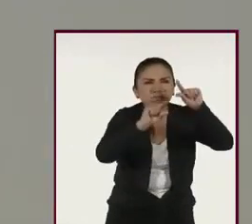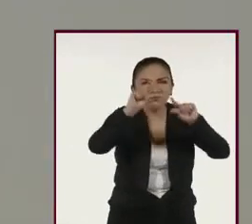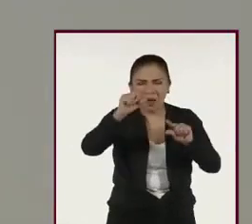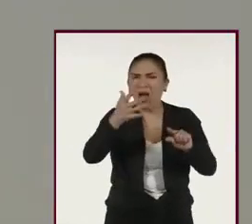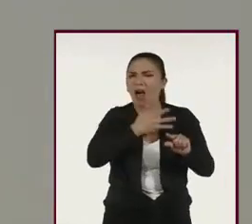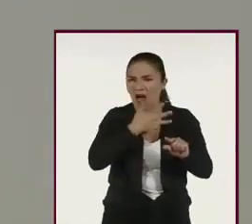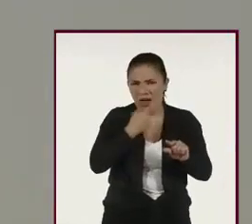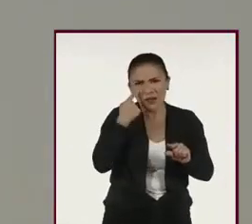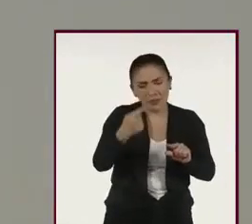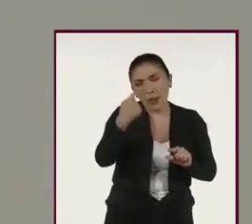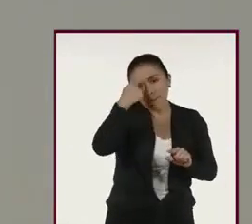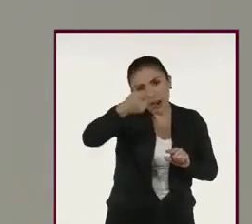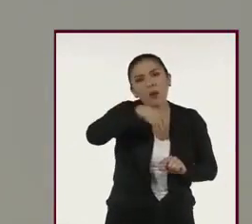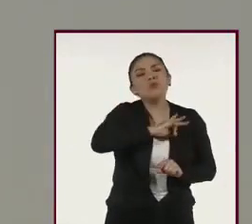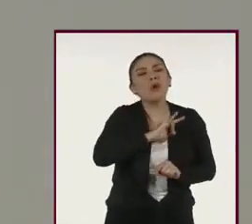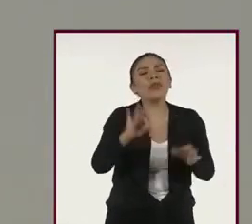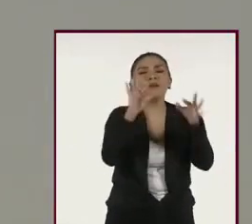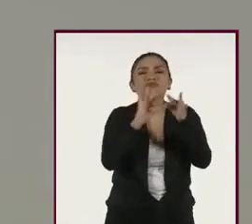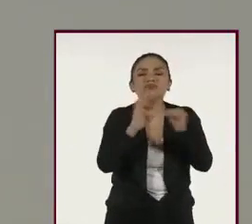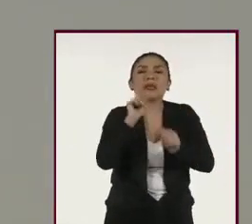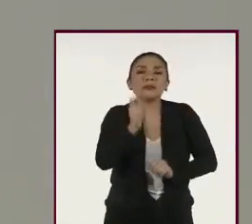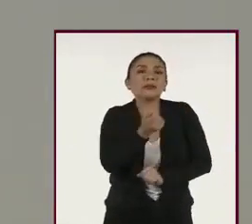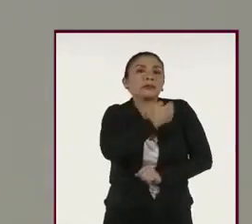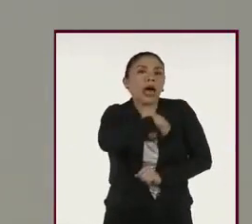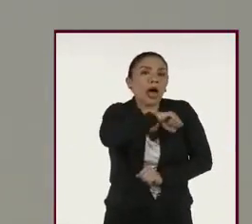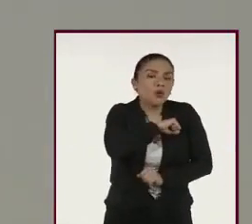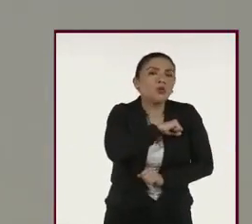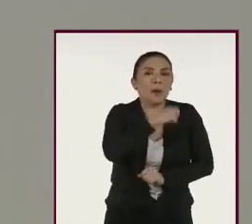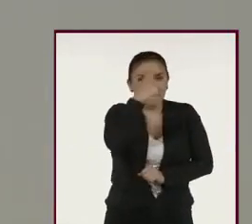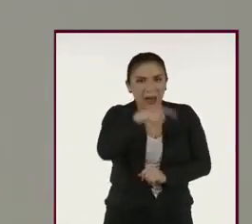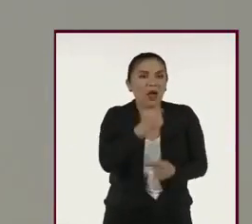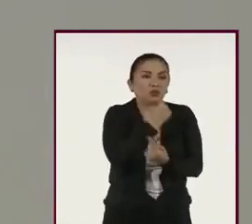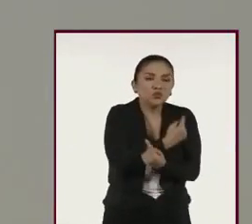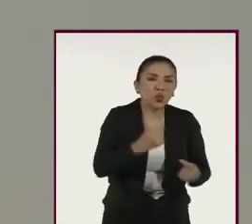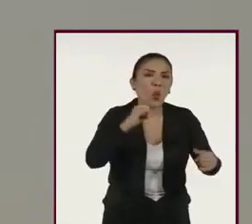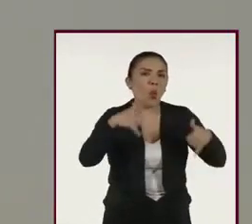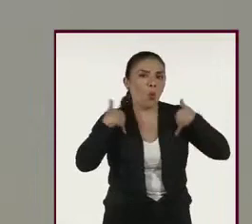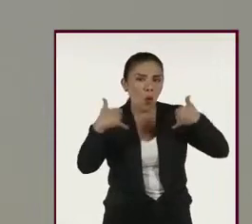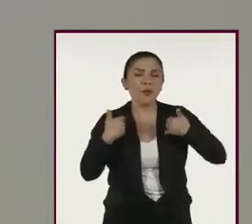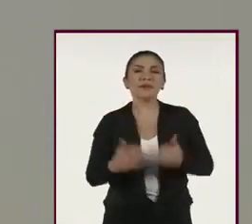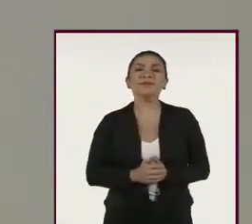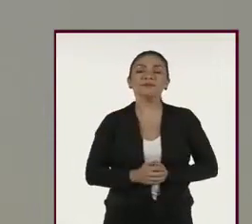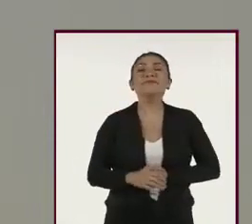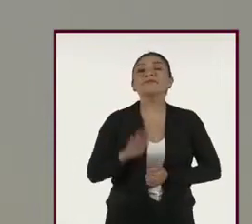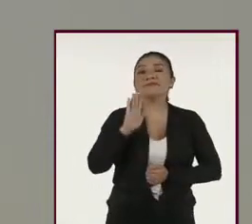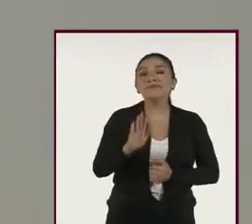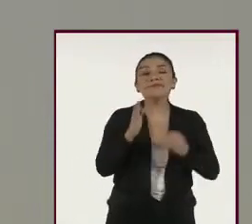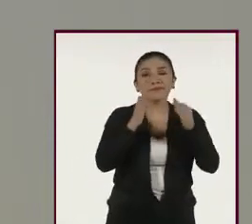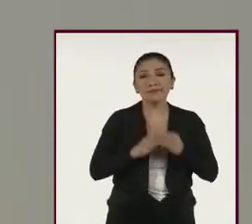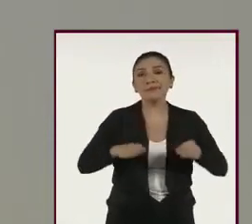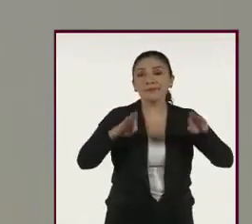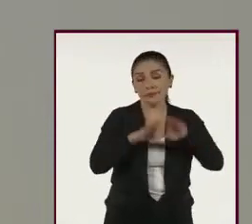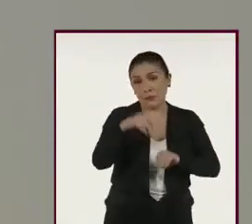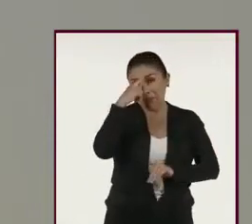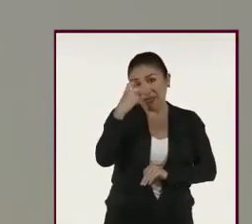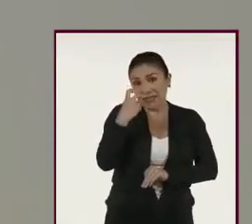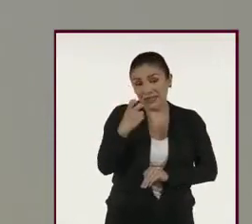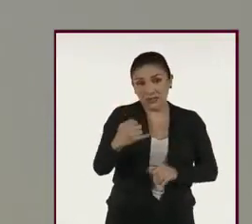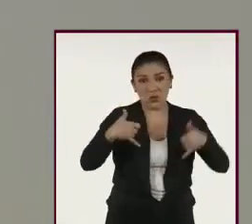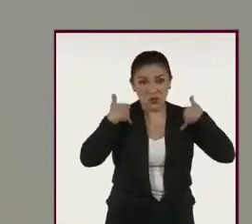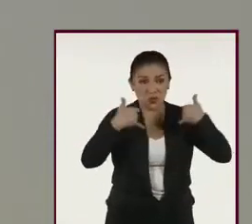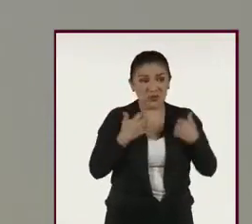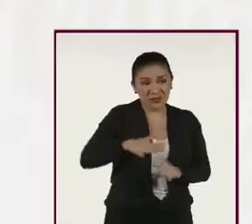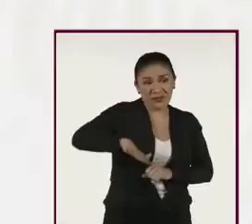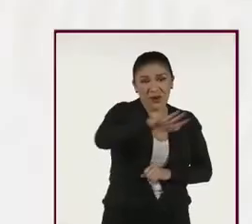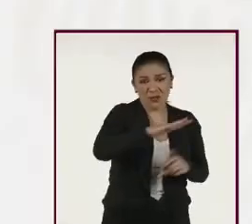las cuales nos basamos para hablar sobre el estado de salud de un niño o una niña. Algo muy importante en este grupo poblacional es